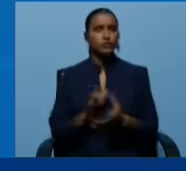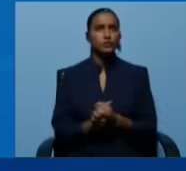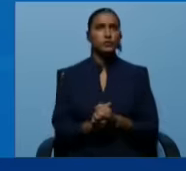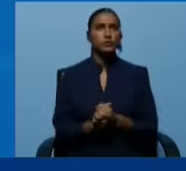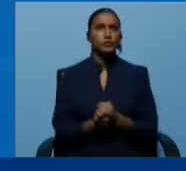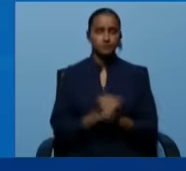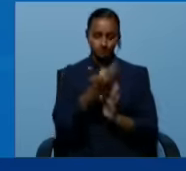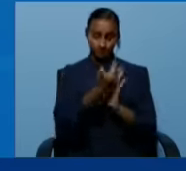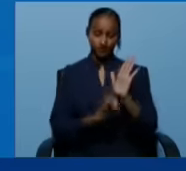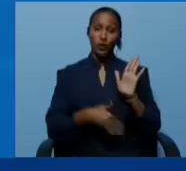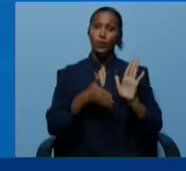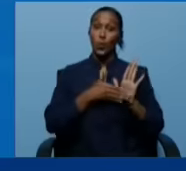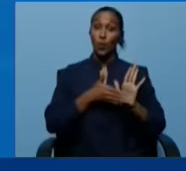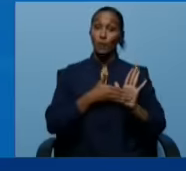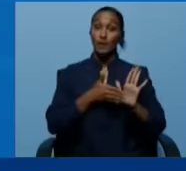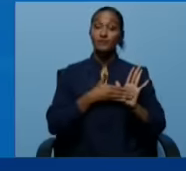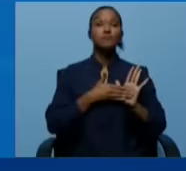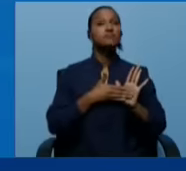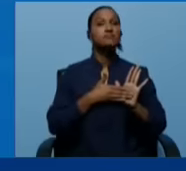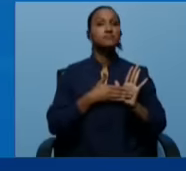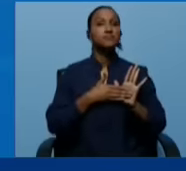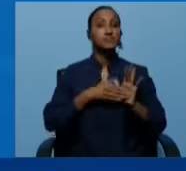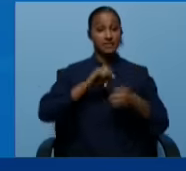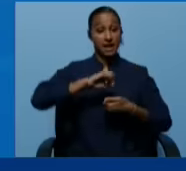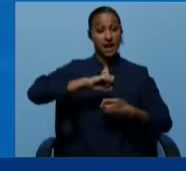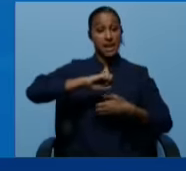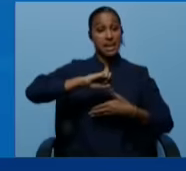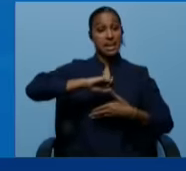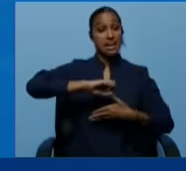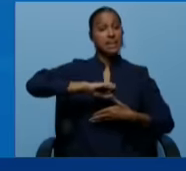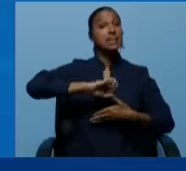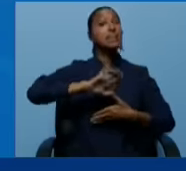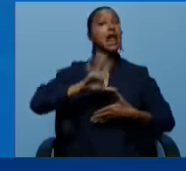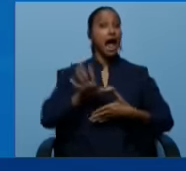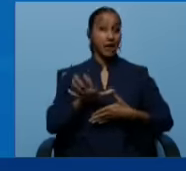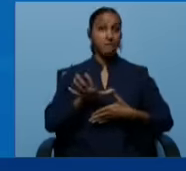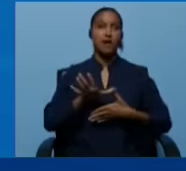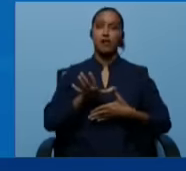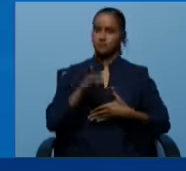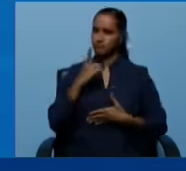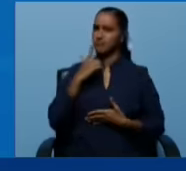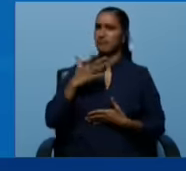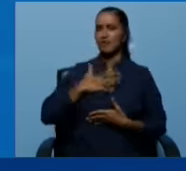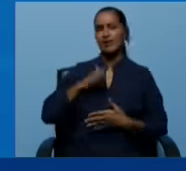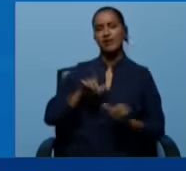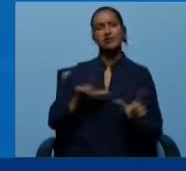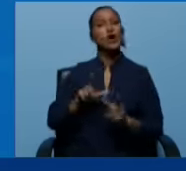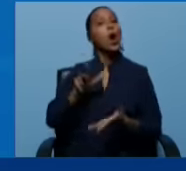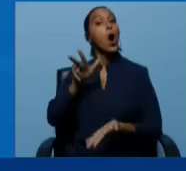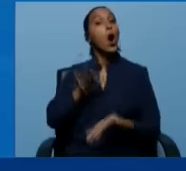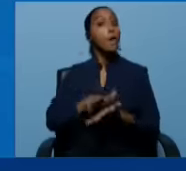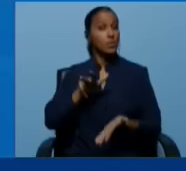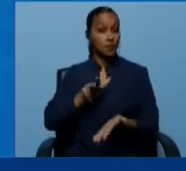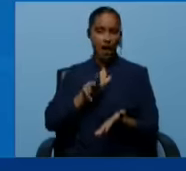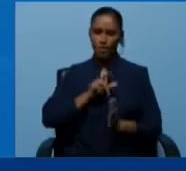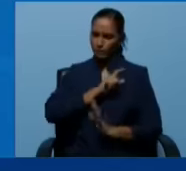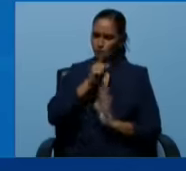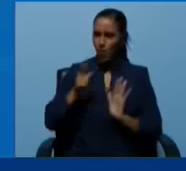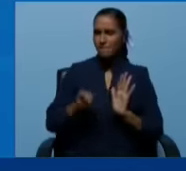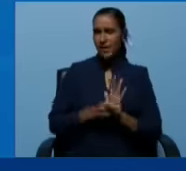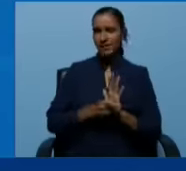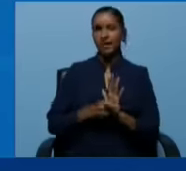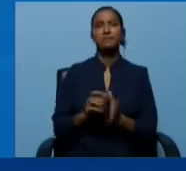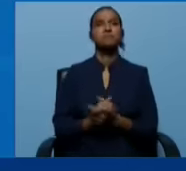solemne del ALBA. Me han dicho que está aprobada, está muy completa. Creo